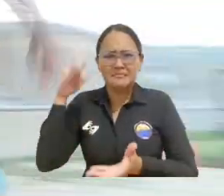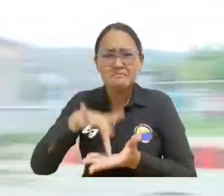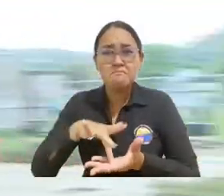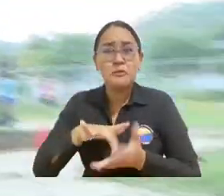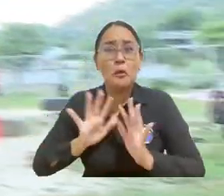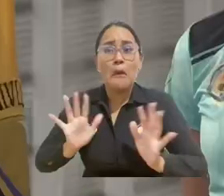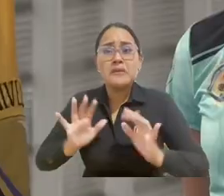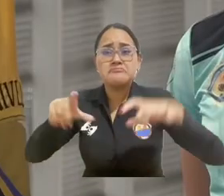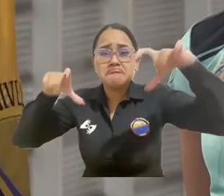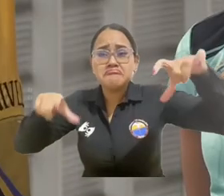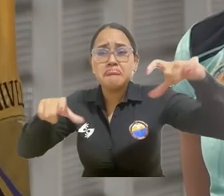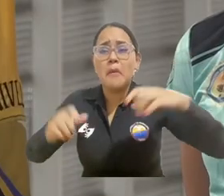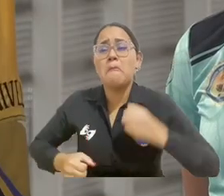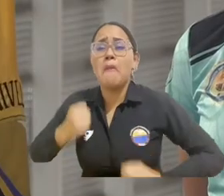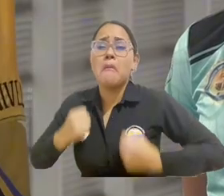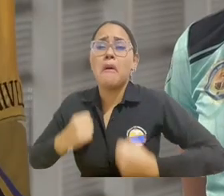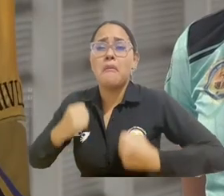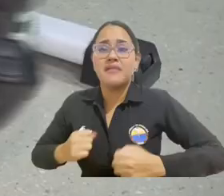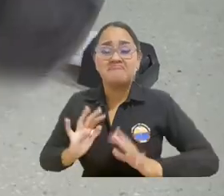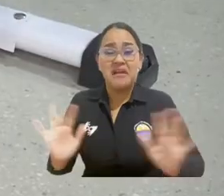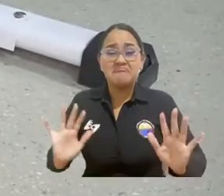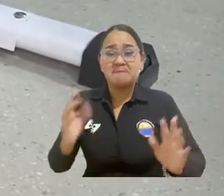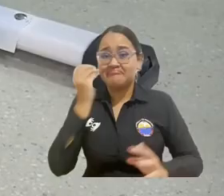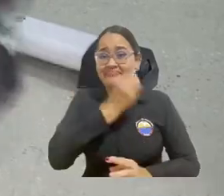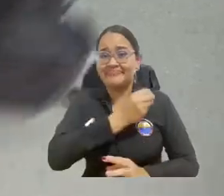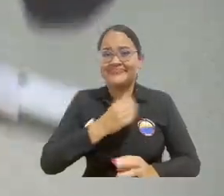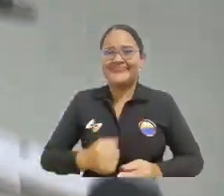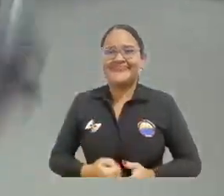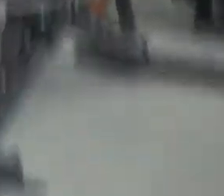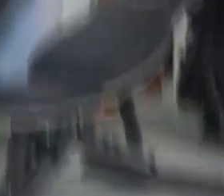Cuando yo llegué aquí a la universidad solo estaba la pista y estaban pues las canchas.